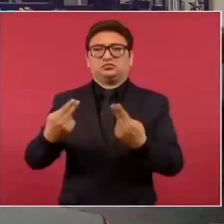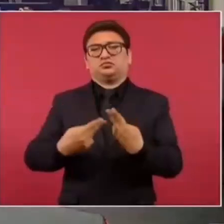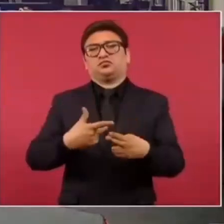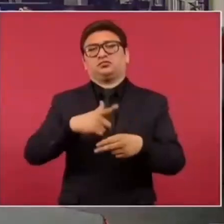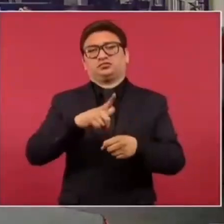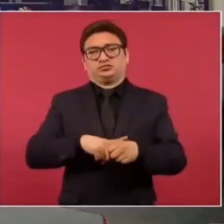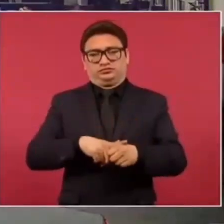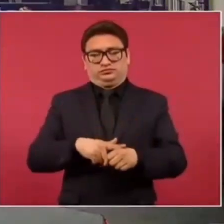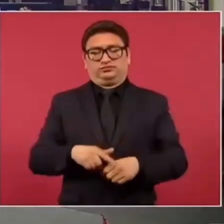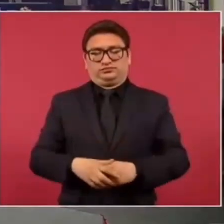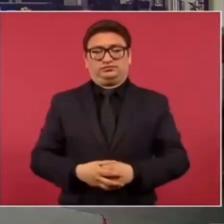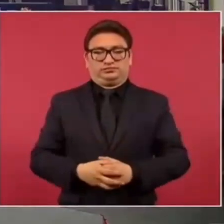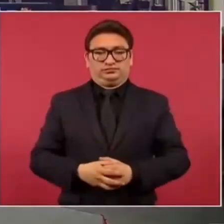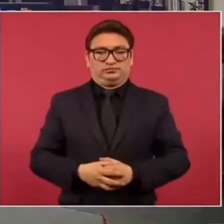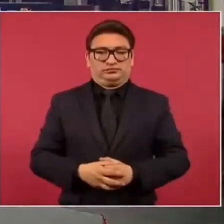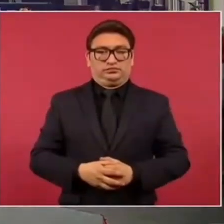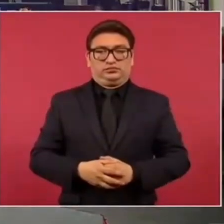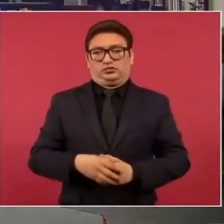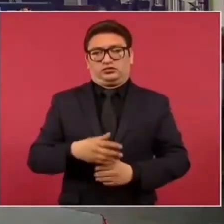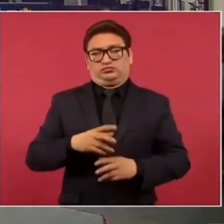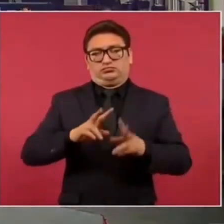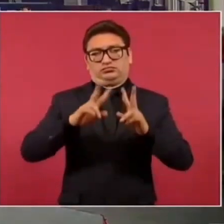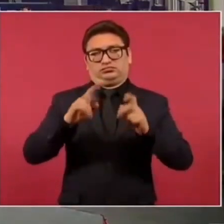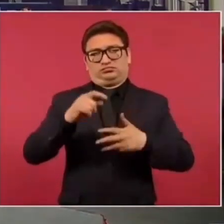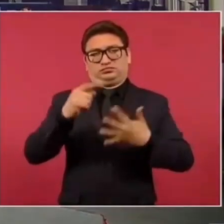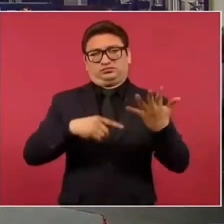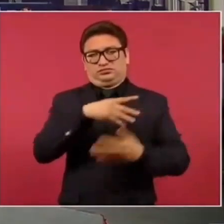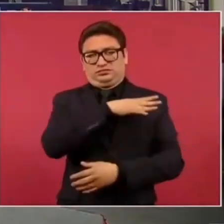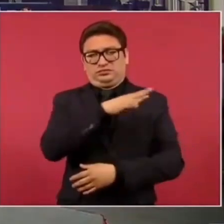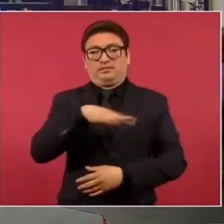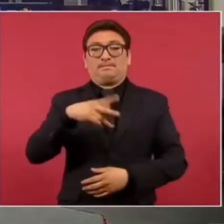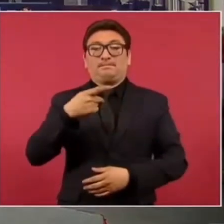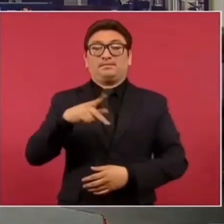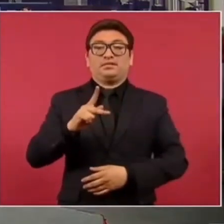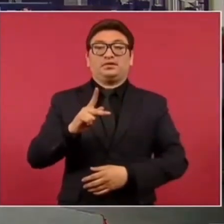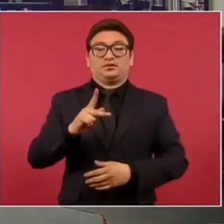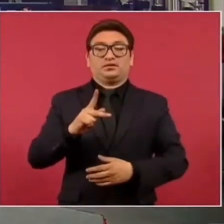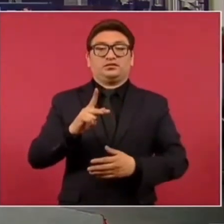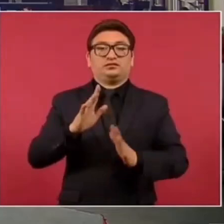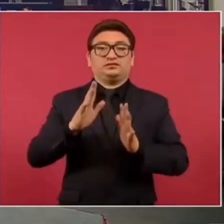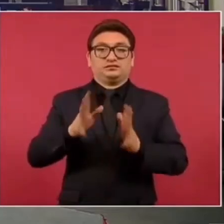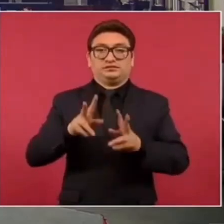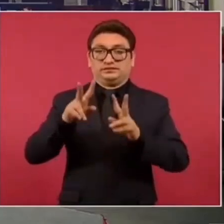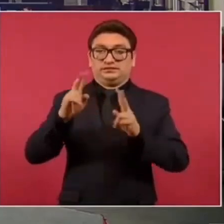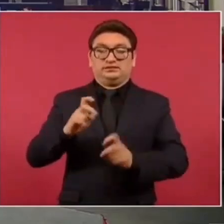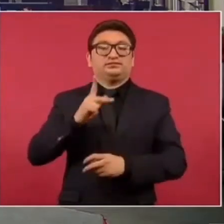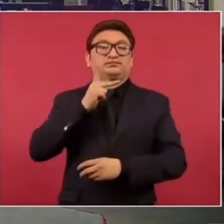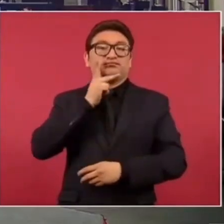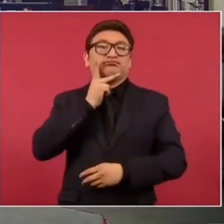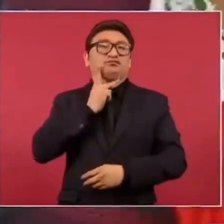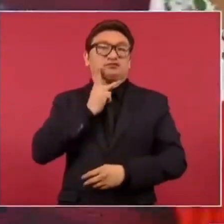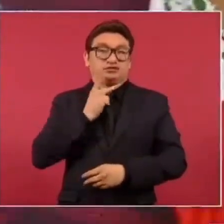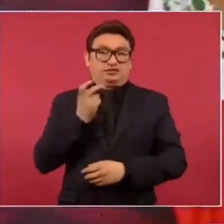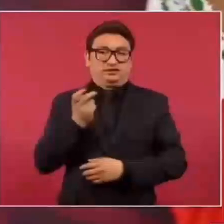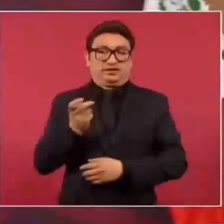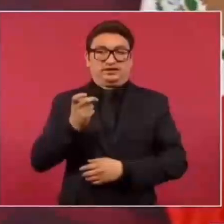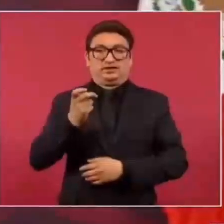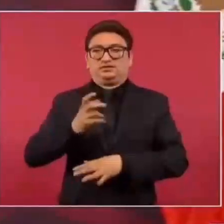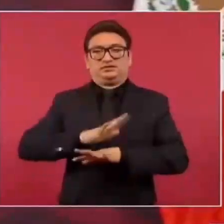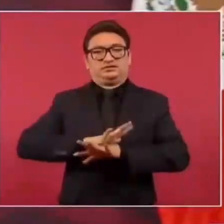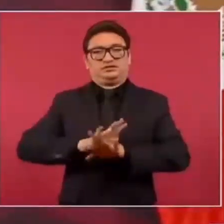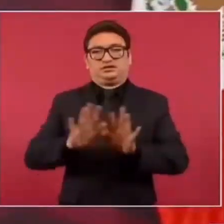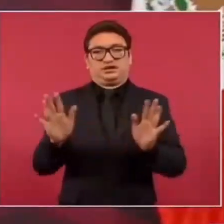nacionalista en lo general, aunque ya en el caso del petróleo, por ejemplo, ya habían